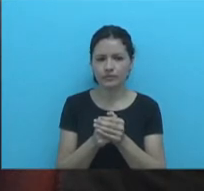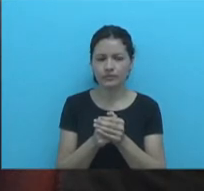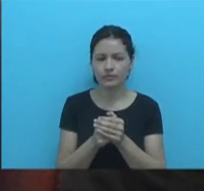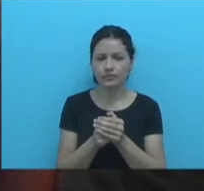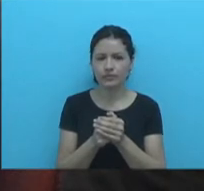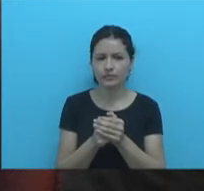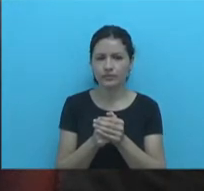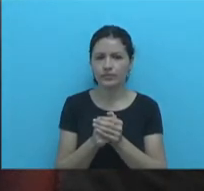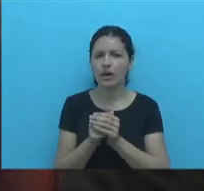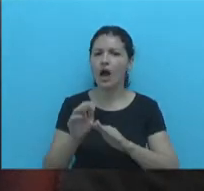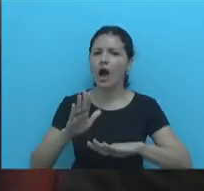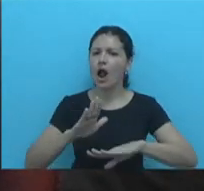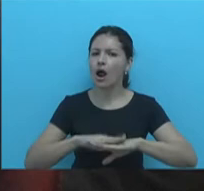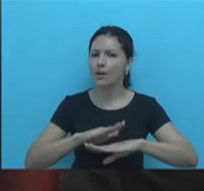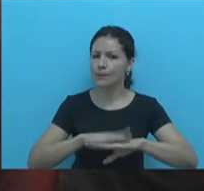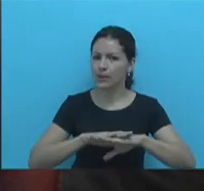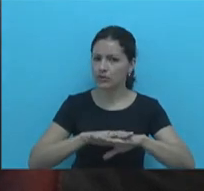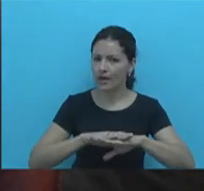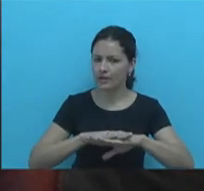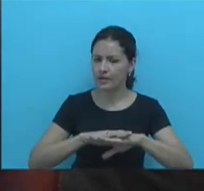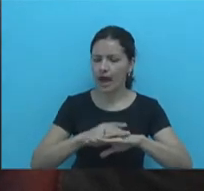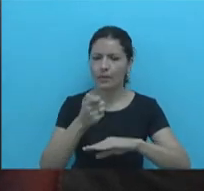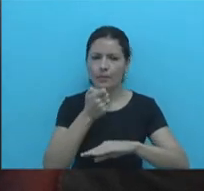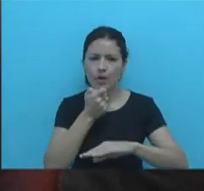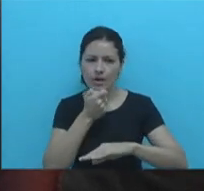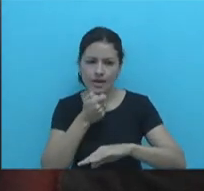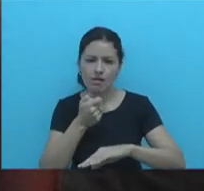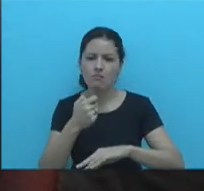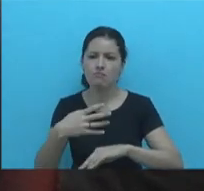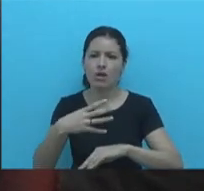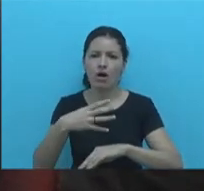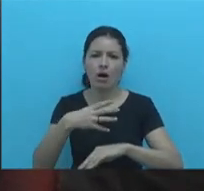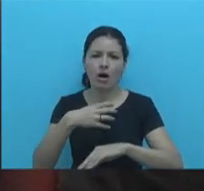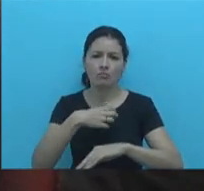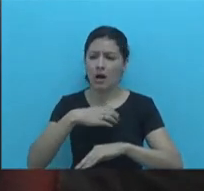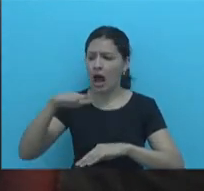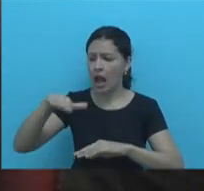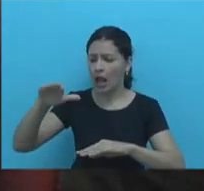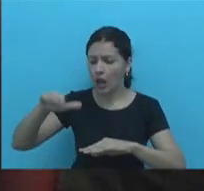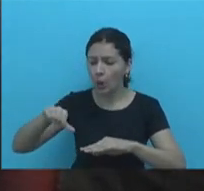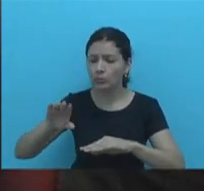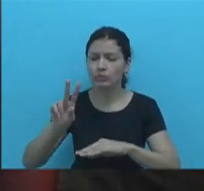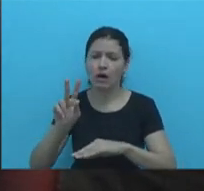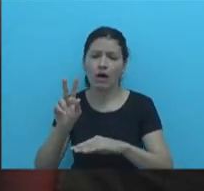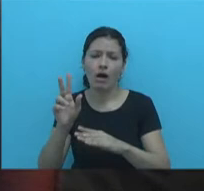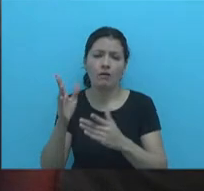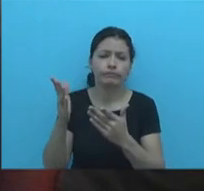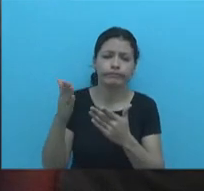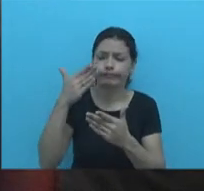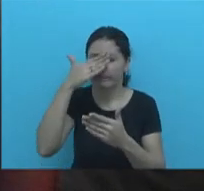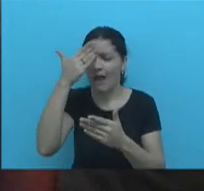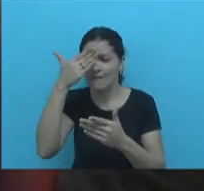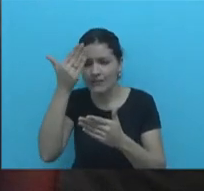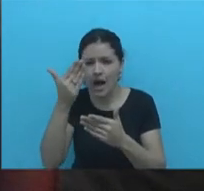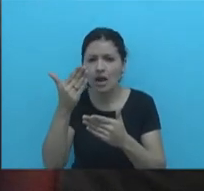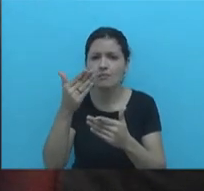la problemática de la responsabilidad civil y el traslado del alumno a un espacio externo dentro de su periodo de clases, la